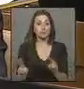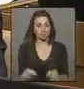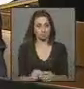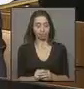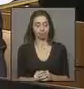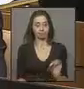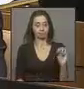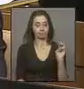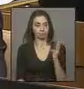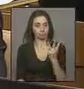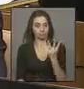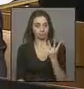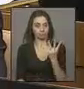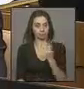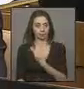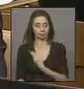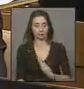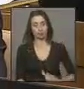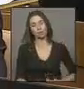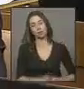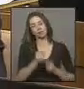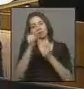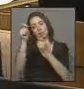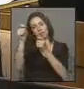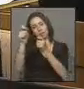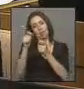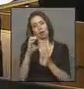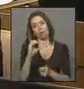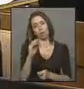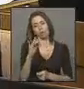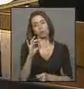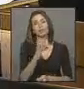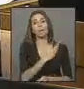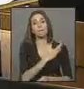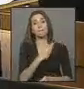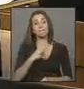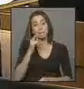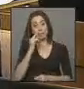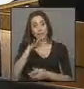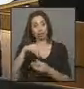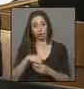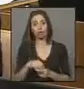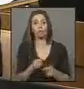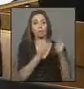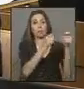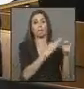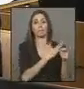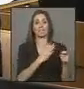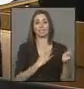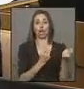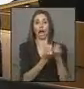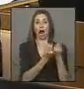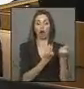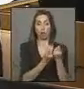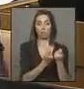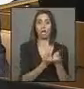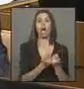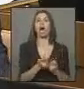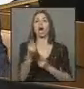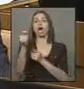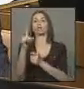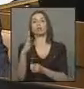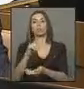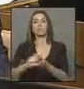aspecto, quiero ser Presidente oficial al Ministro del Interior, al Ministro de Economía, al